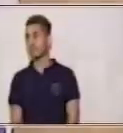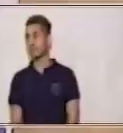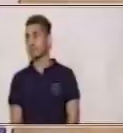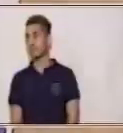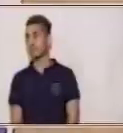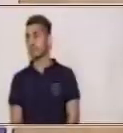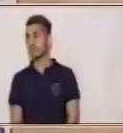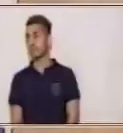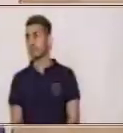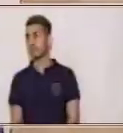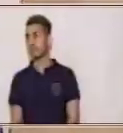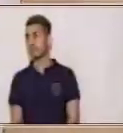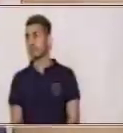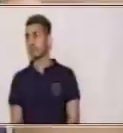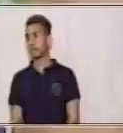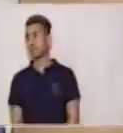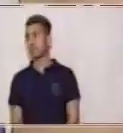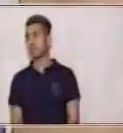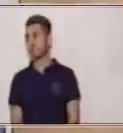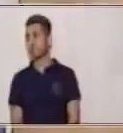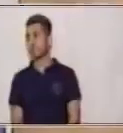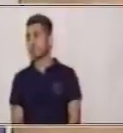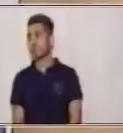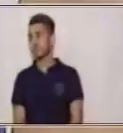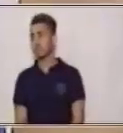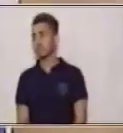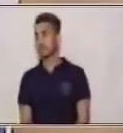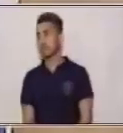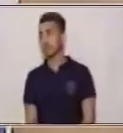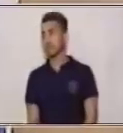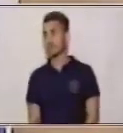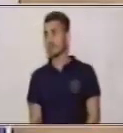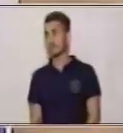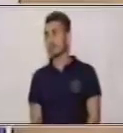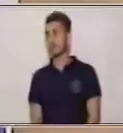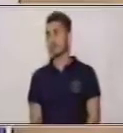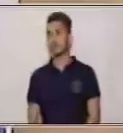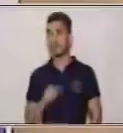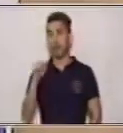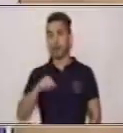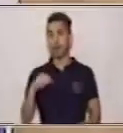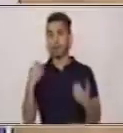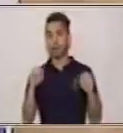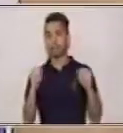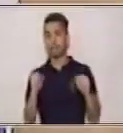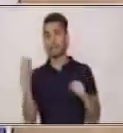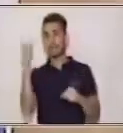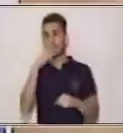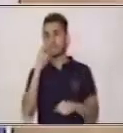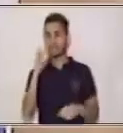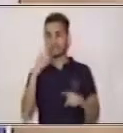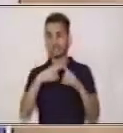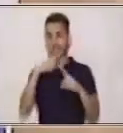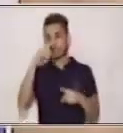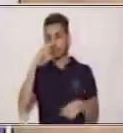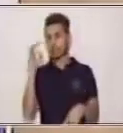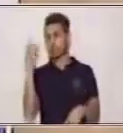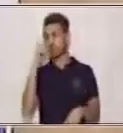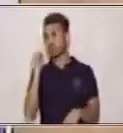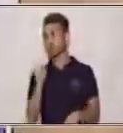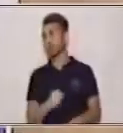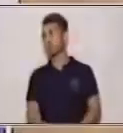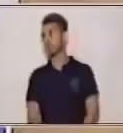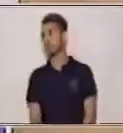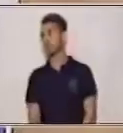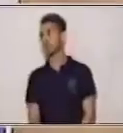los sextos. ¿Sí? ¿Estás de acuerdo en comparar los sextos? Muy bien. Vamos a comparar los textos, pero